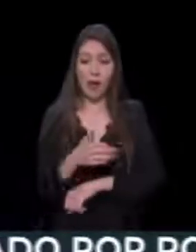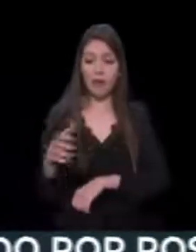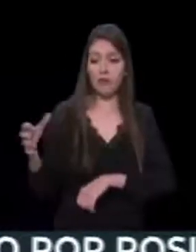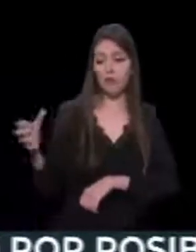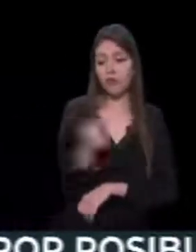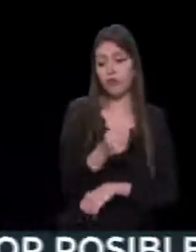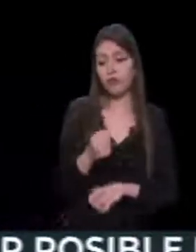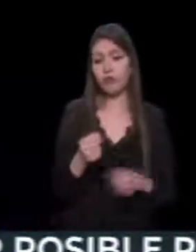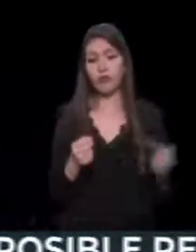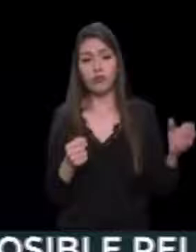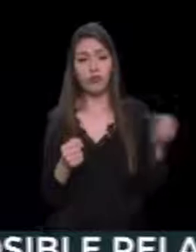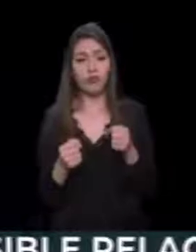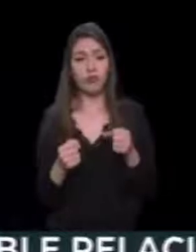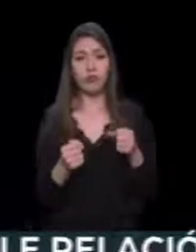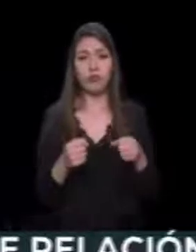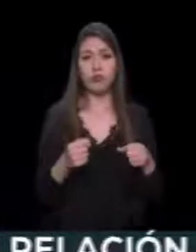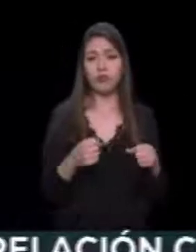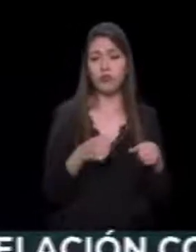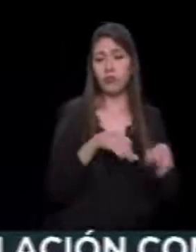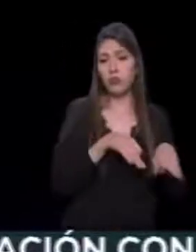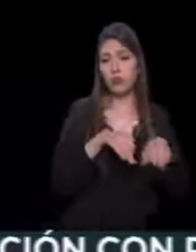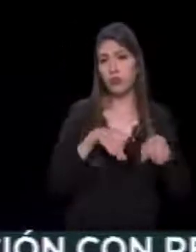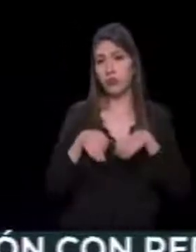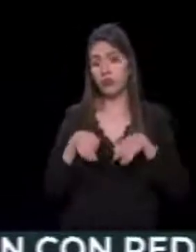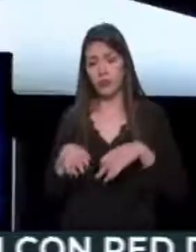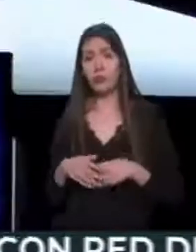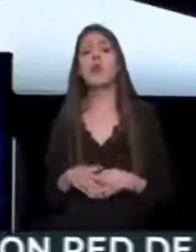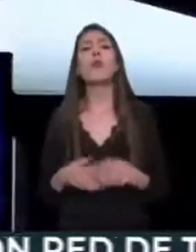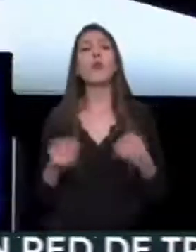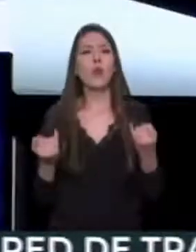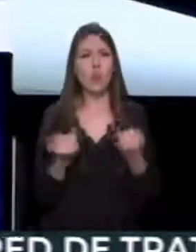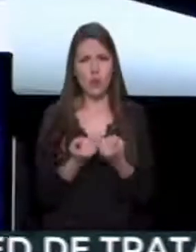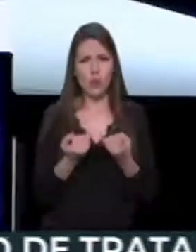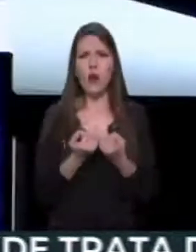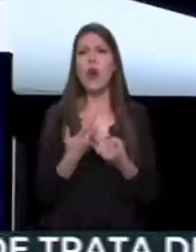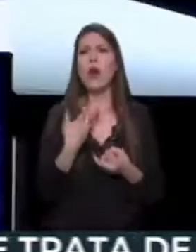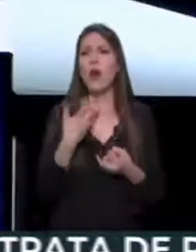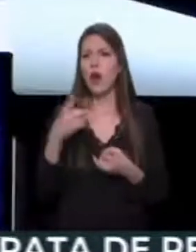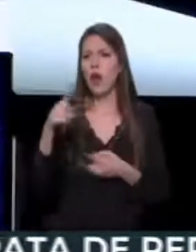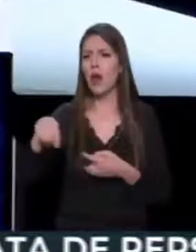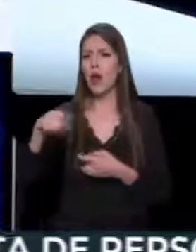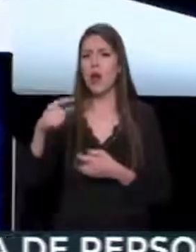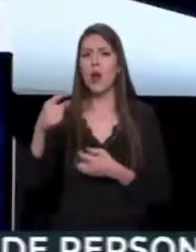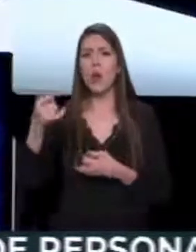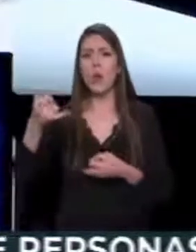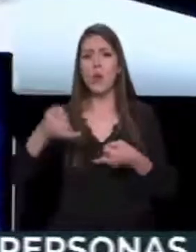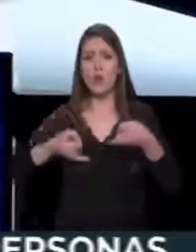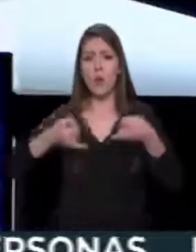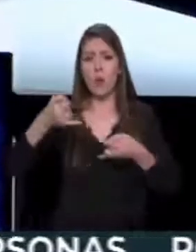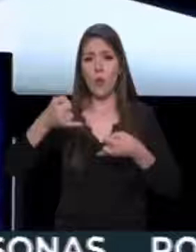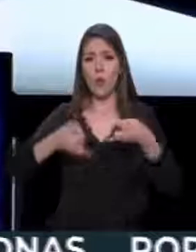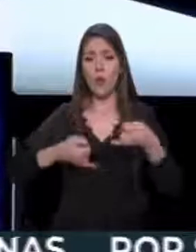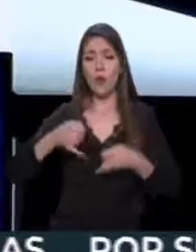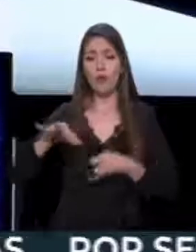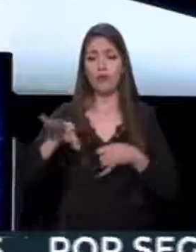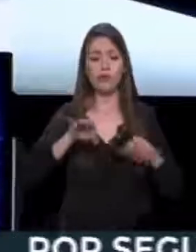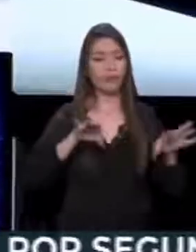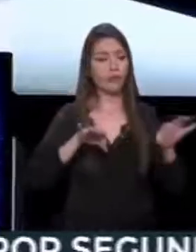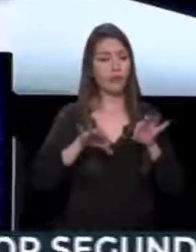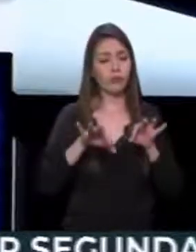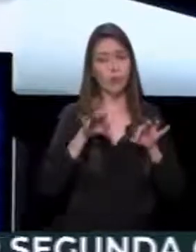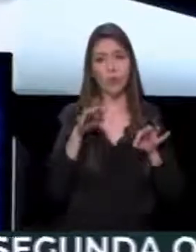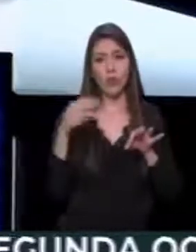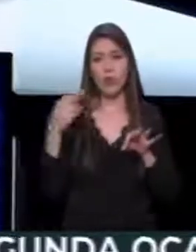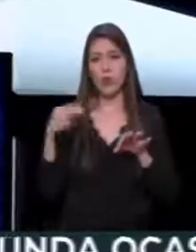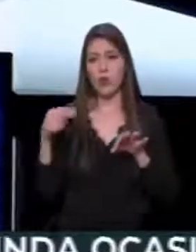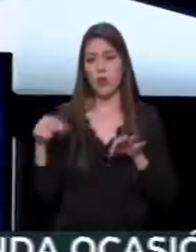Hay una condición de autonomía para los jueces que nombran a las personas que se integran a sus juzgados.